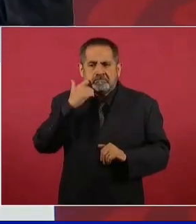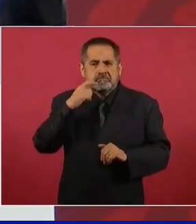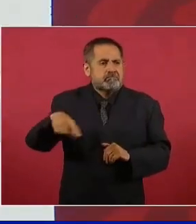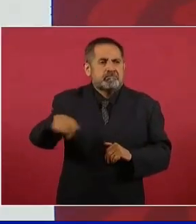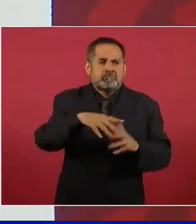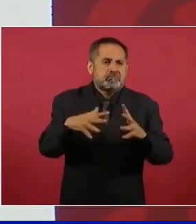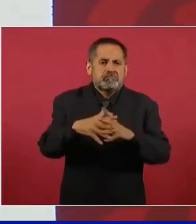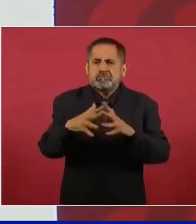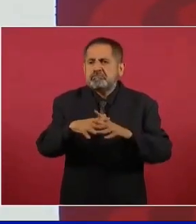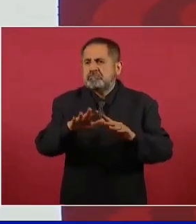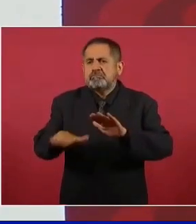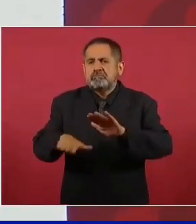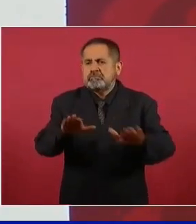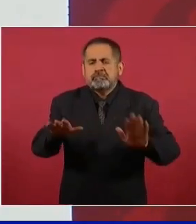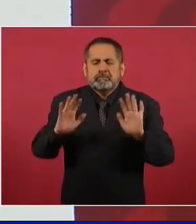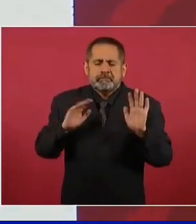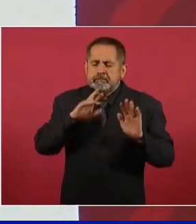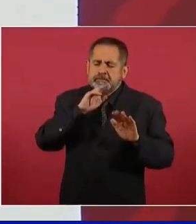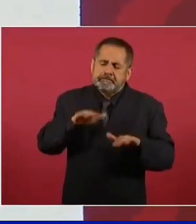retirarse,